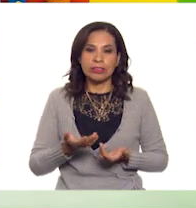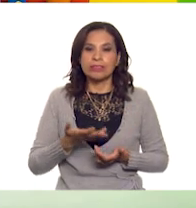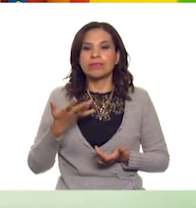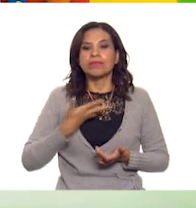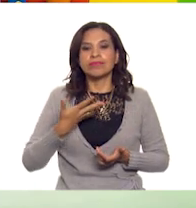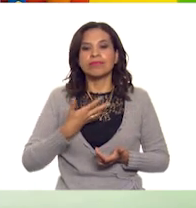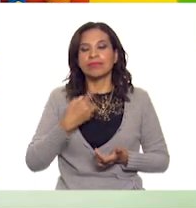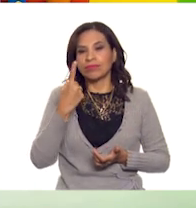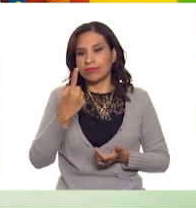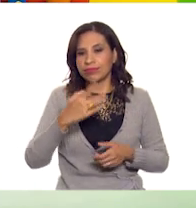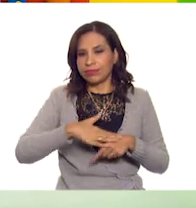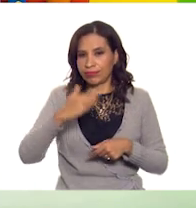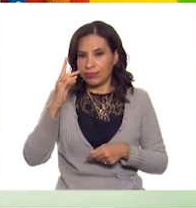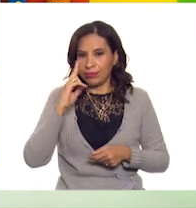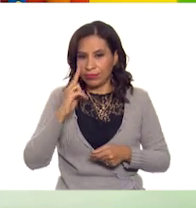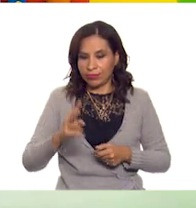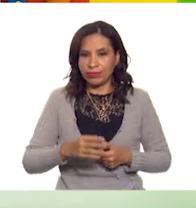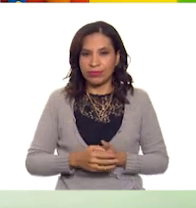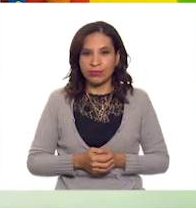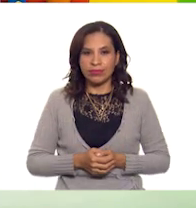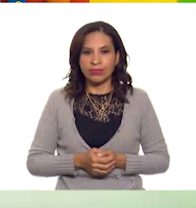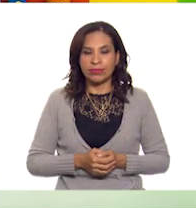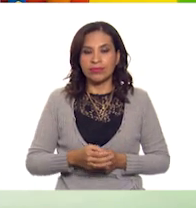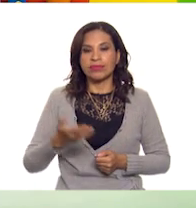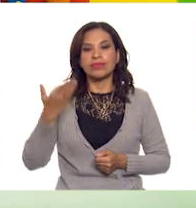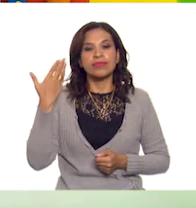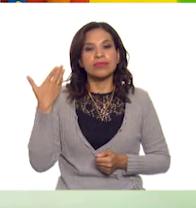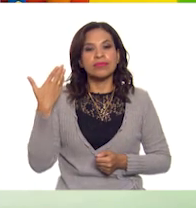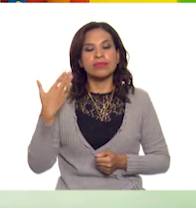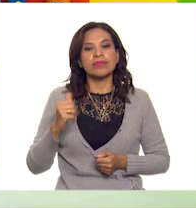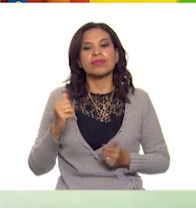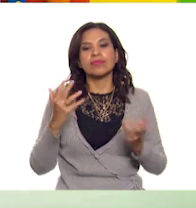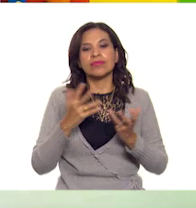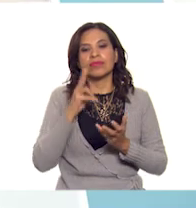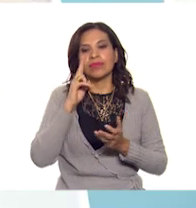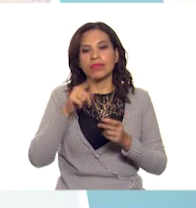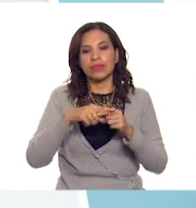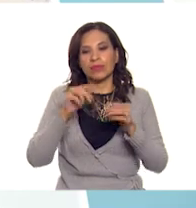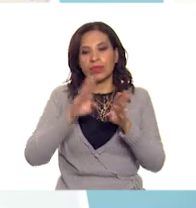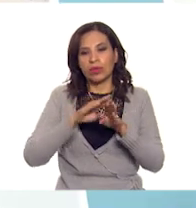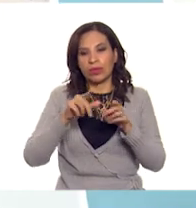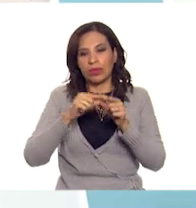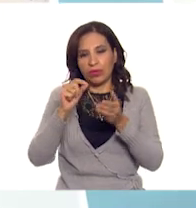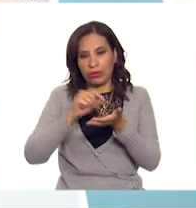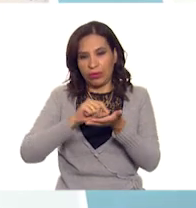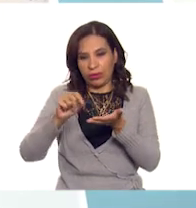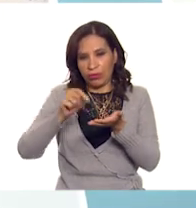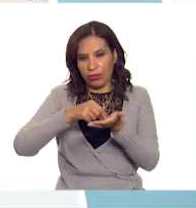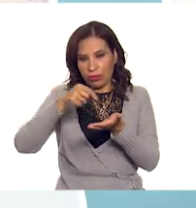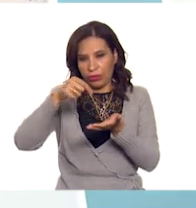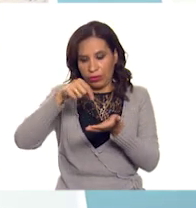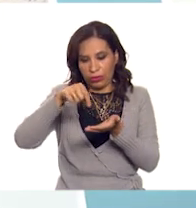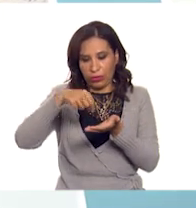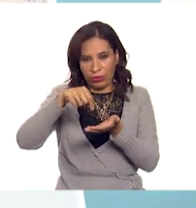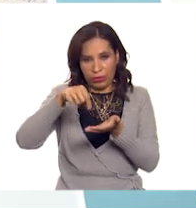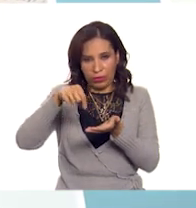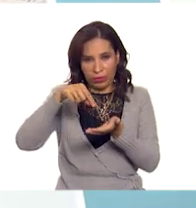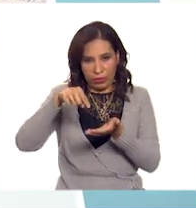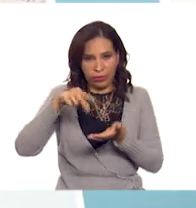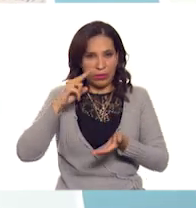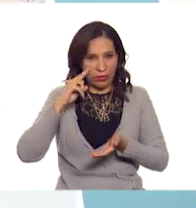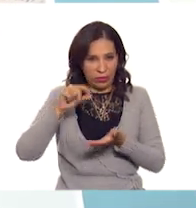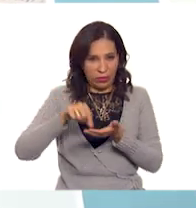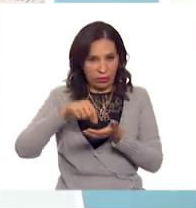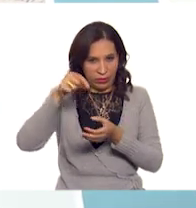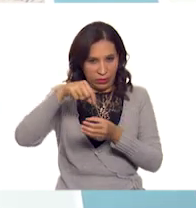tengo uno más. Antes, así era la pluma. La pluma con la tinta. ¡Oh! Se